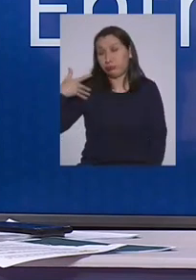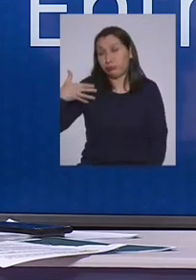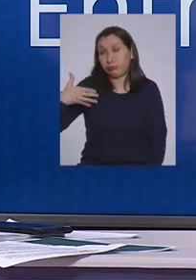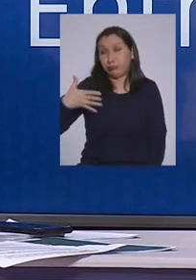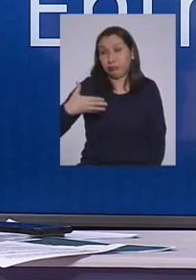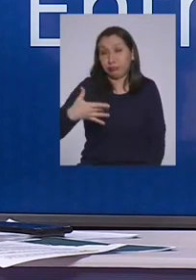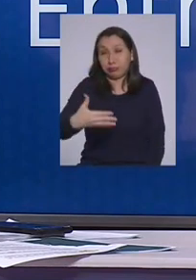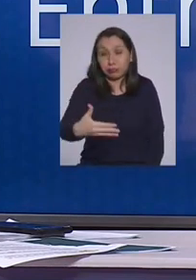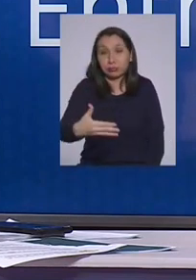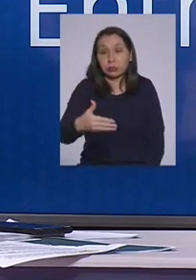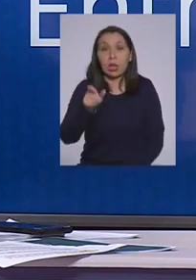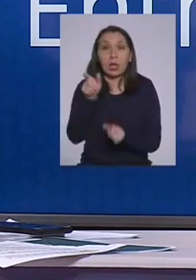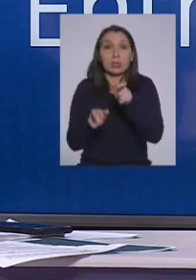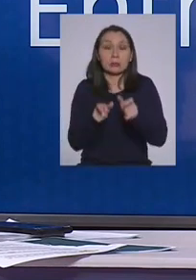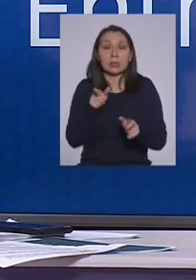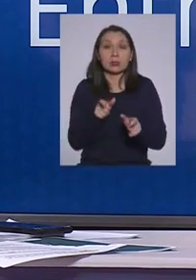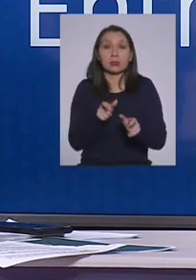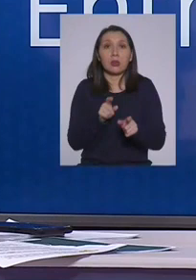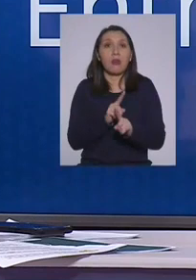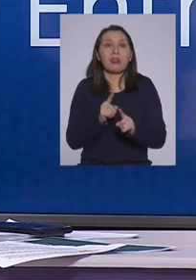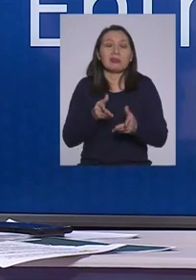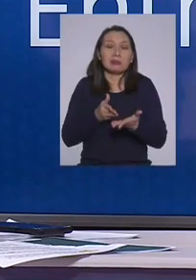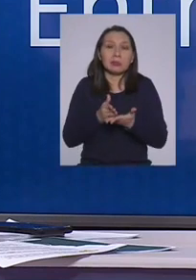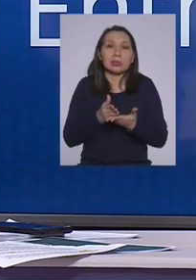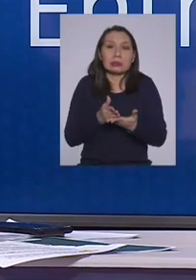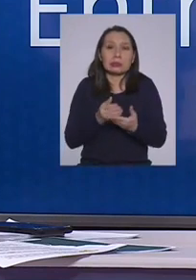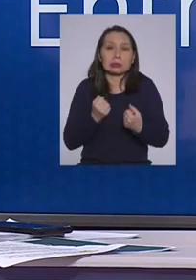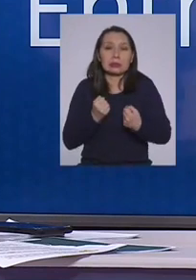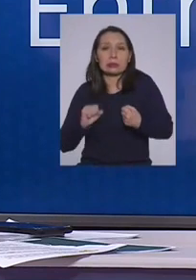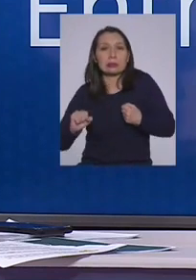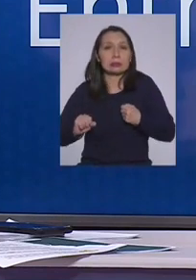tiempo, la gente no empieza a cumplirlo y ahí